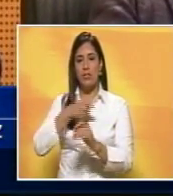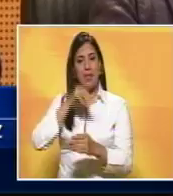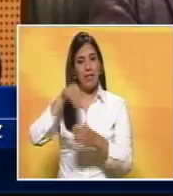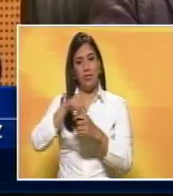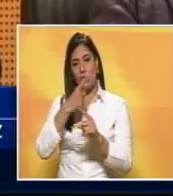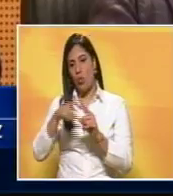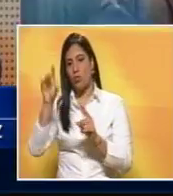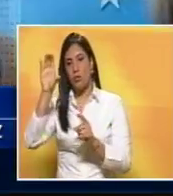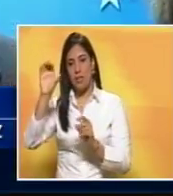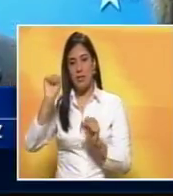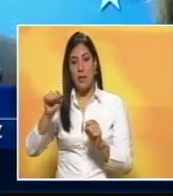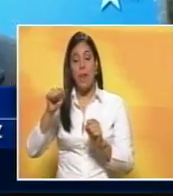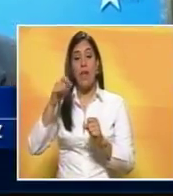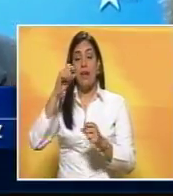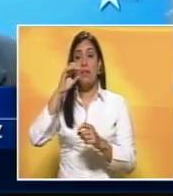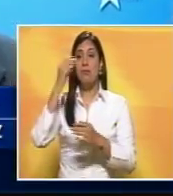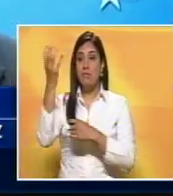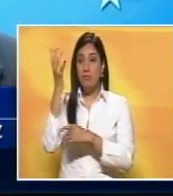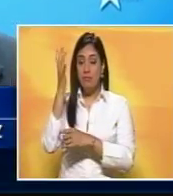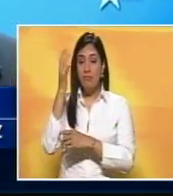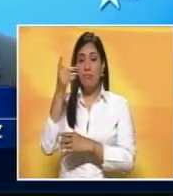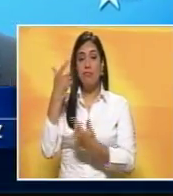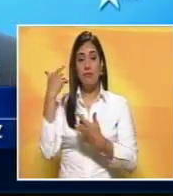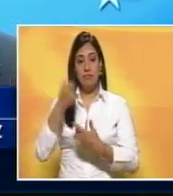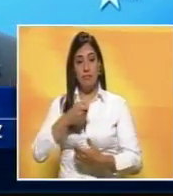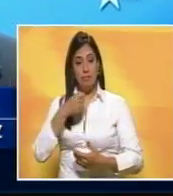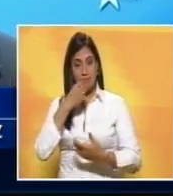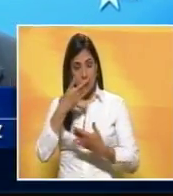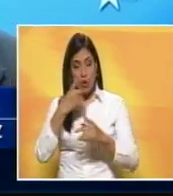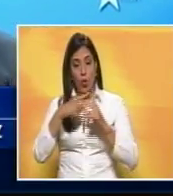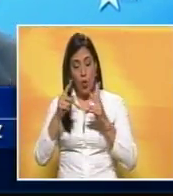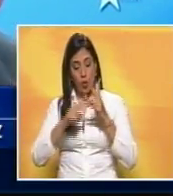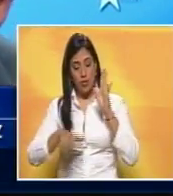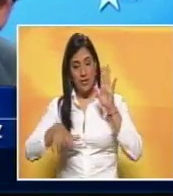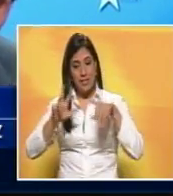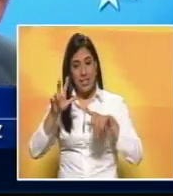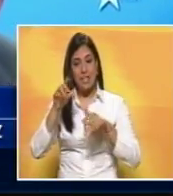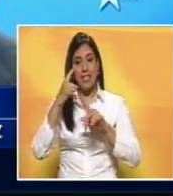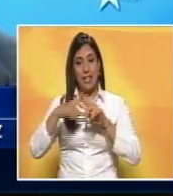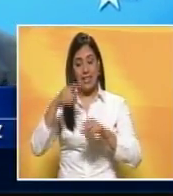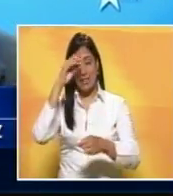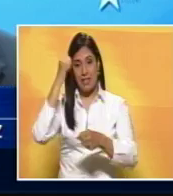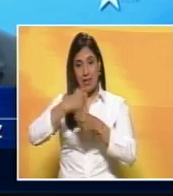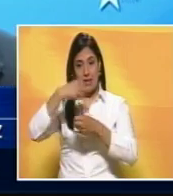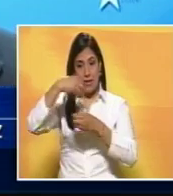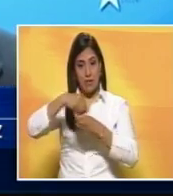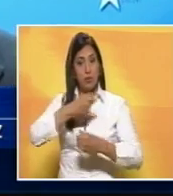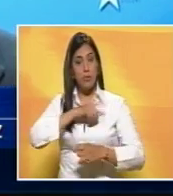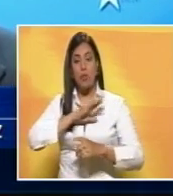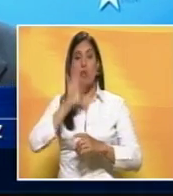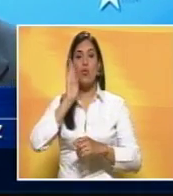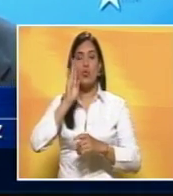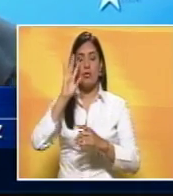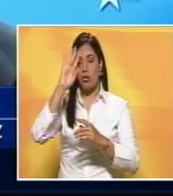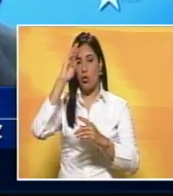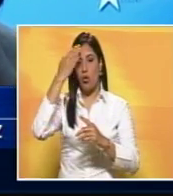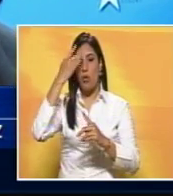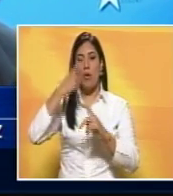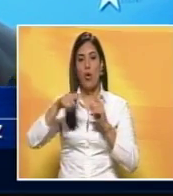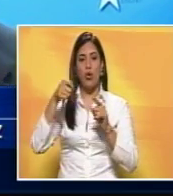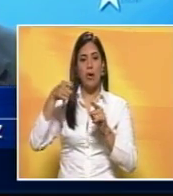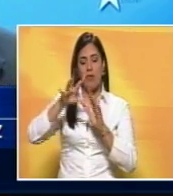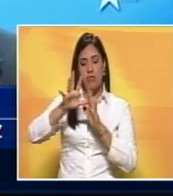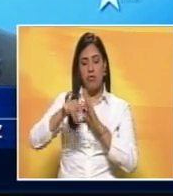España. La Audiencia Nacional citó a Puigdemont y a otros 3 exmiembros del gobierno catalán por delitos de rebelión, sedición